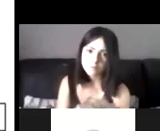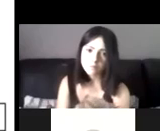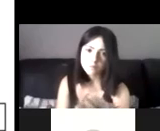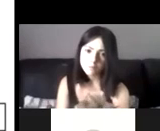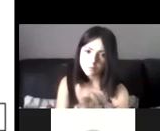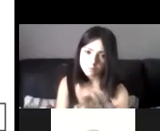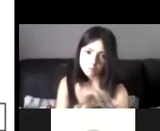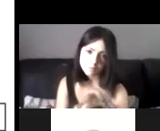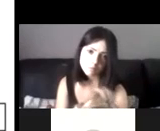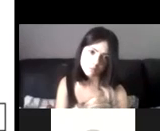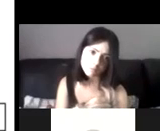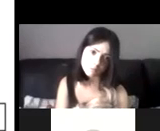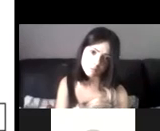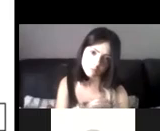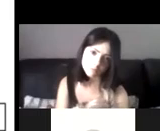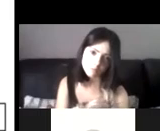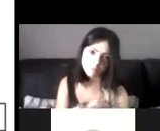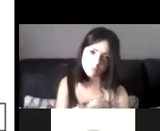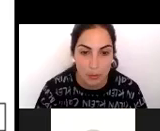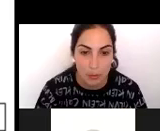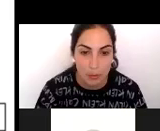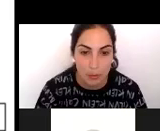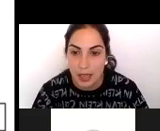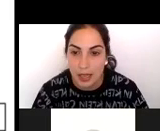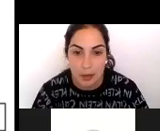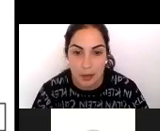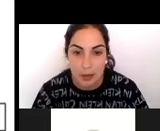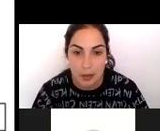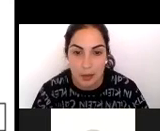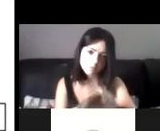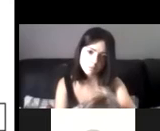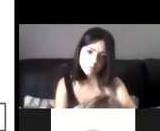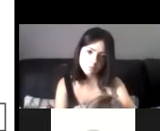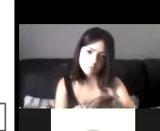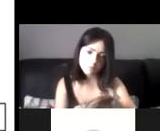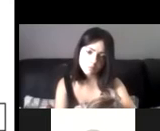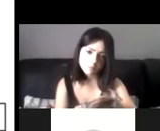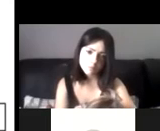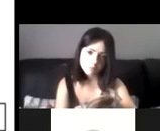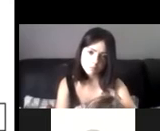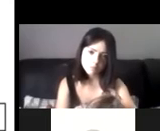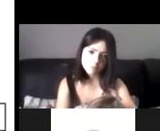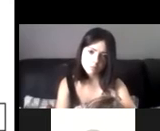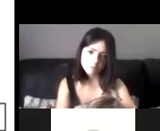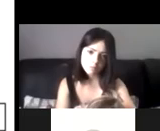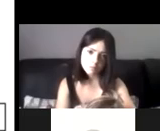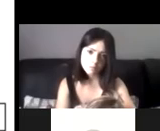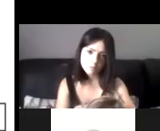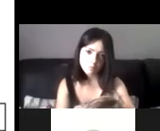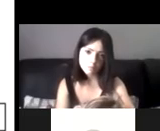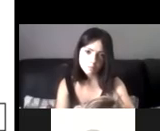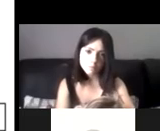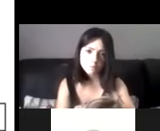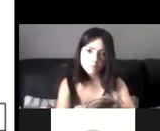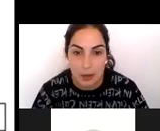partido de fútbol. ¿Qué recursos visuales utiliza cada portada? En este caso, un titular, nos muestra la imagen del